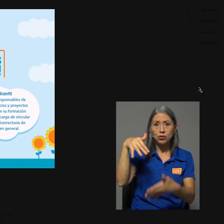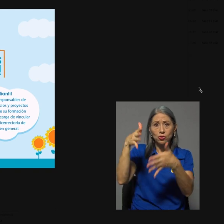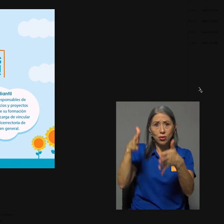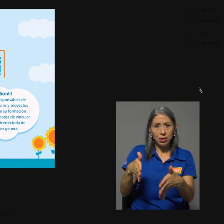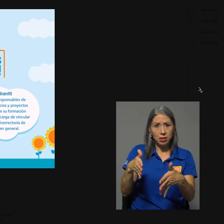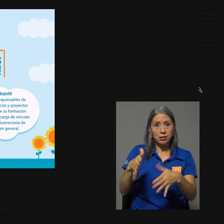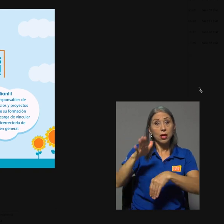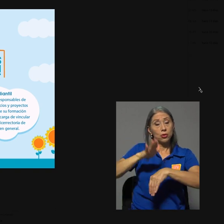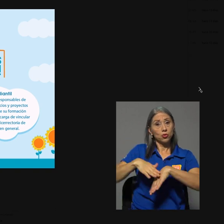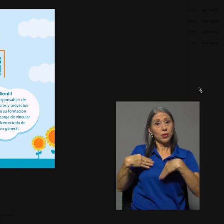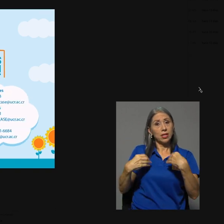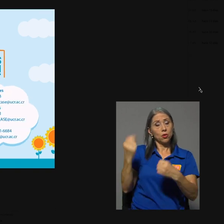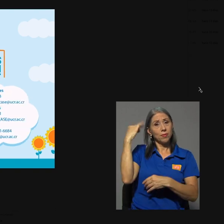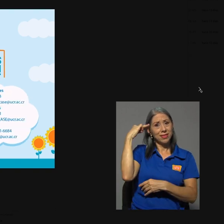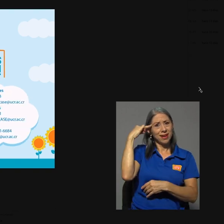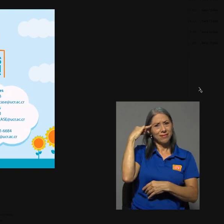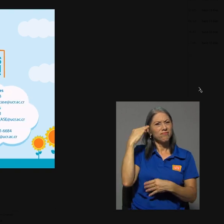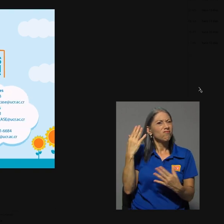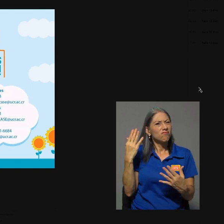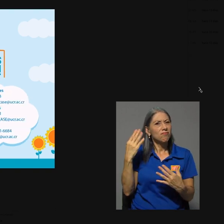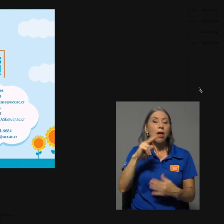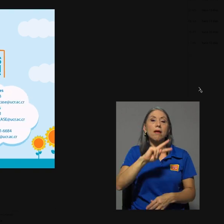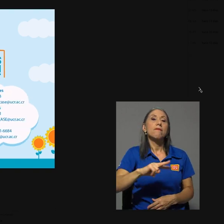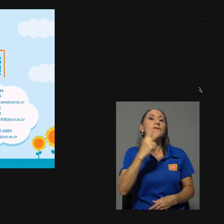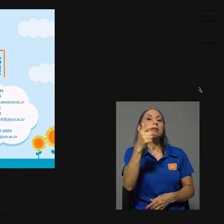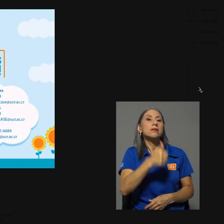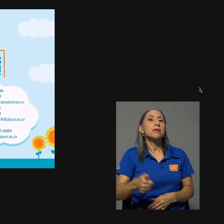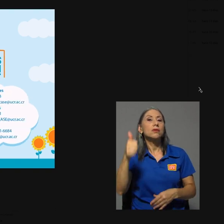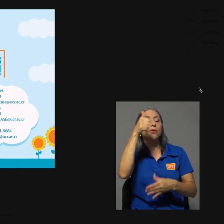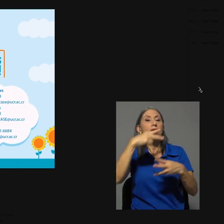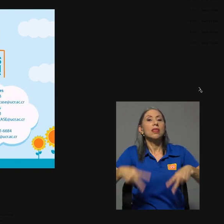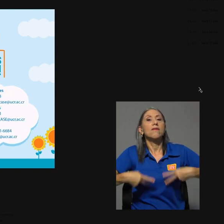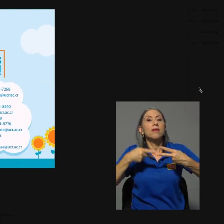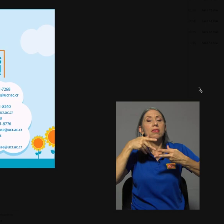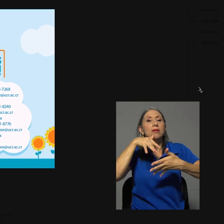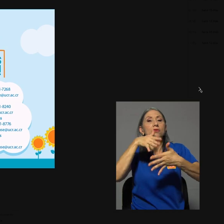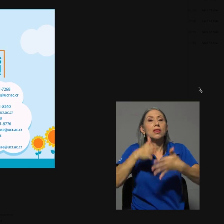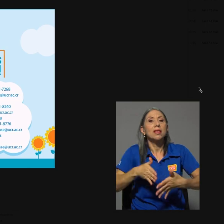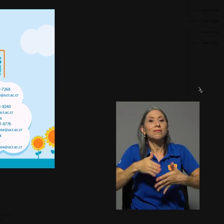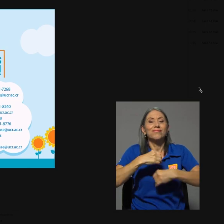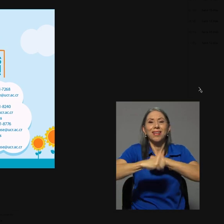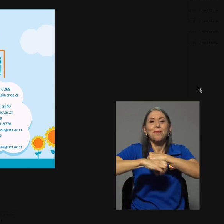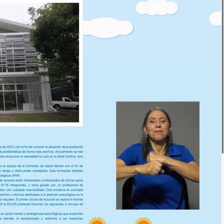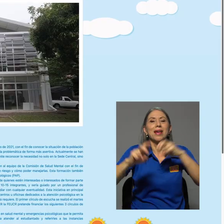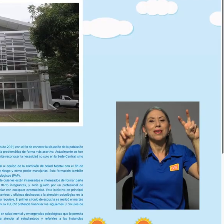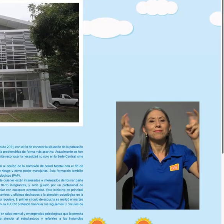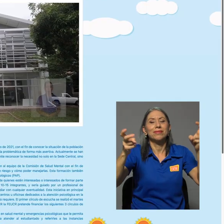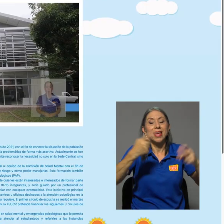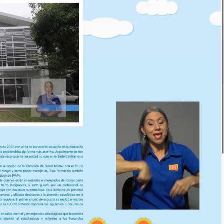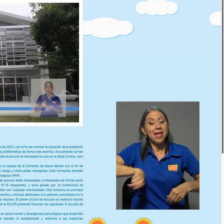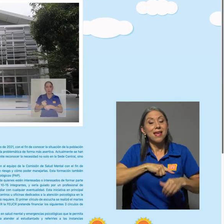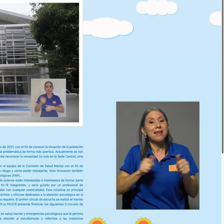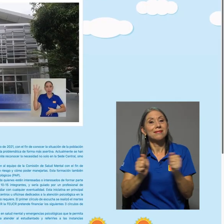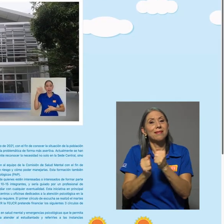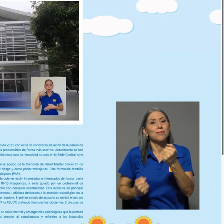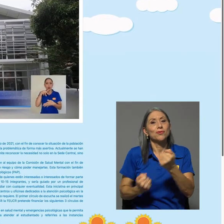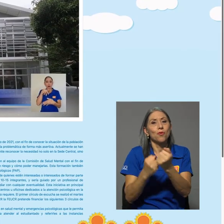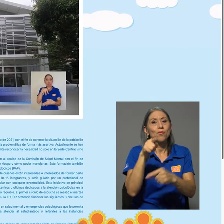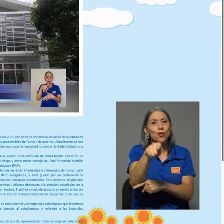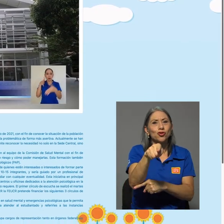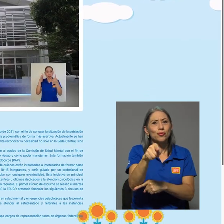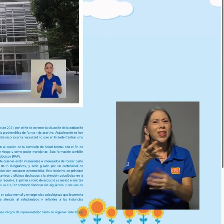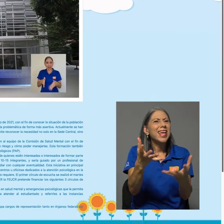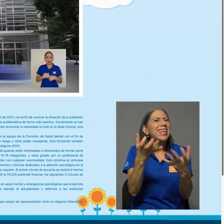en cuanto a su salud mental, la Vicerrectoría de Vida Estudiantil diseñó la campaña Estamos con Voz. Con esta campaña se busca